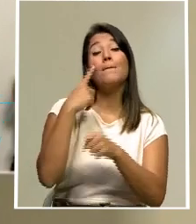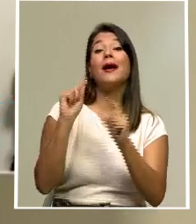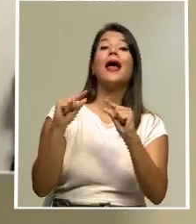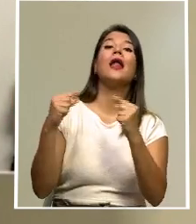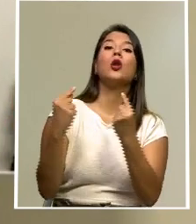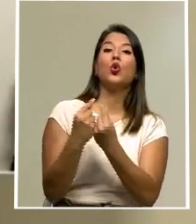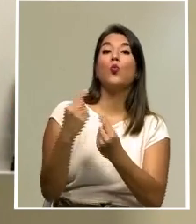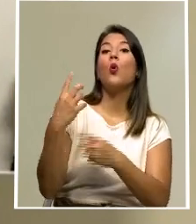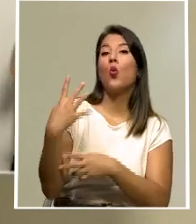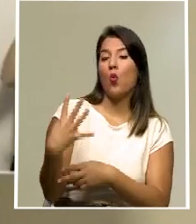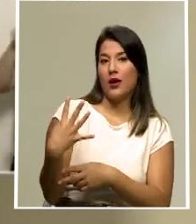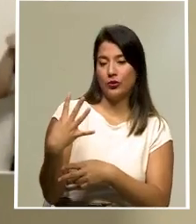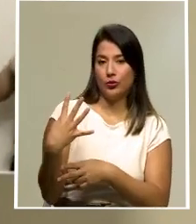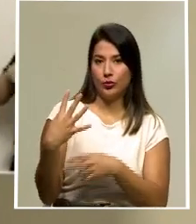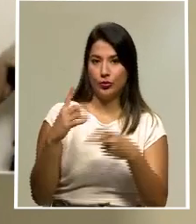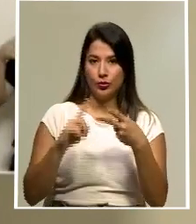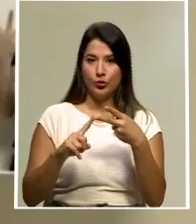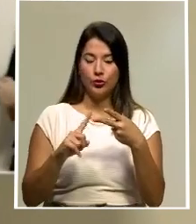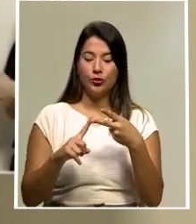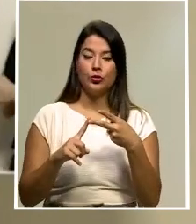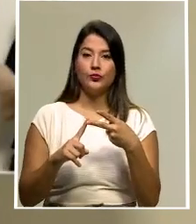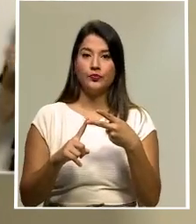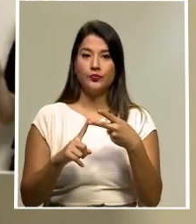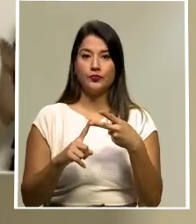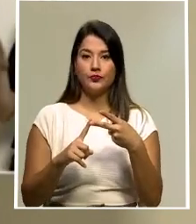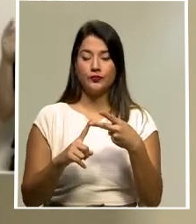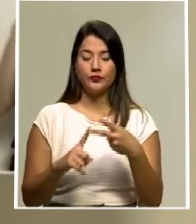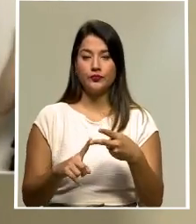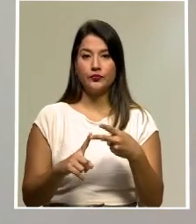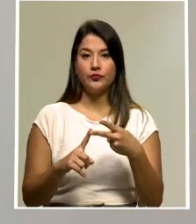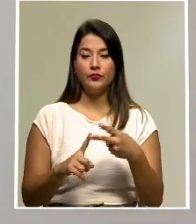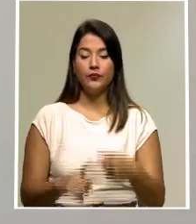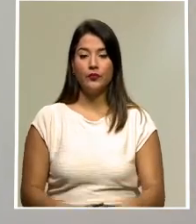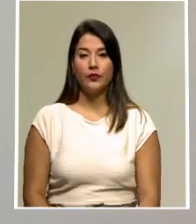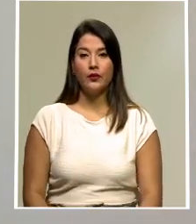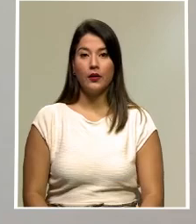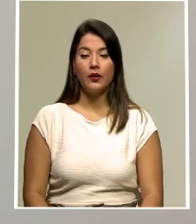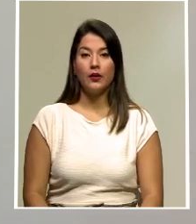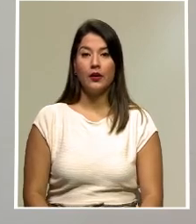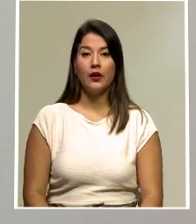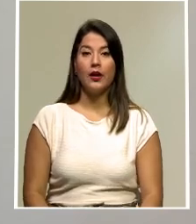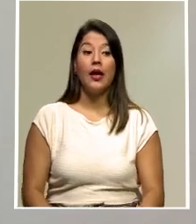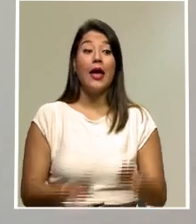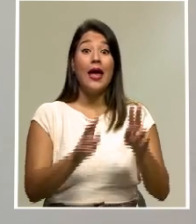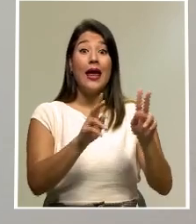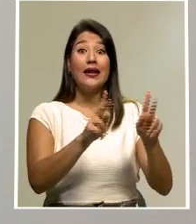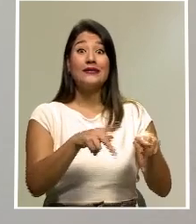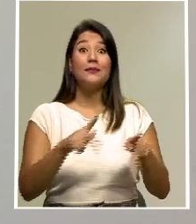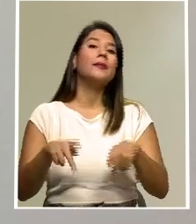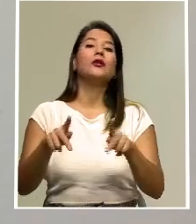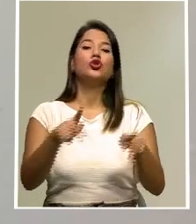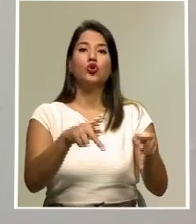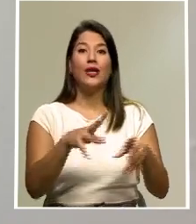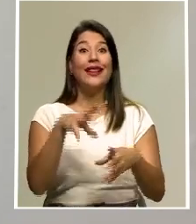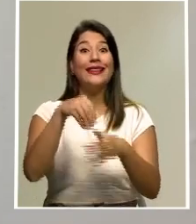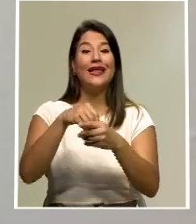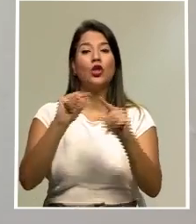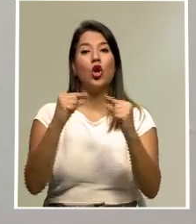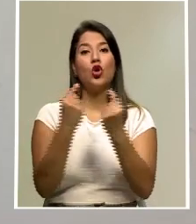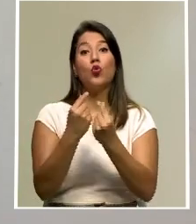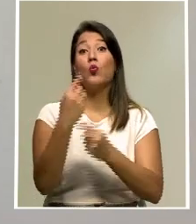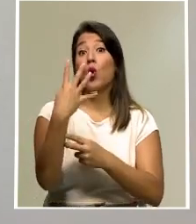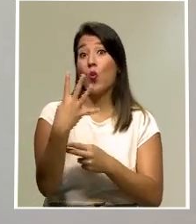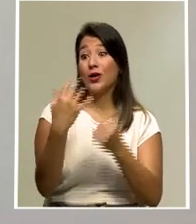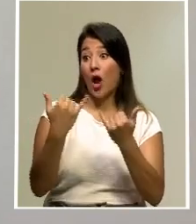esas estrategias de vacunación o de inmunización dirigidas al grupo 4. La lista de poblaciones a vacunar en el Grupo 4 fue ampliada